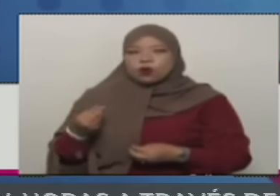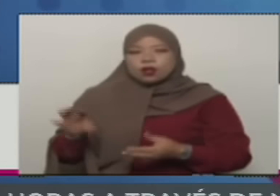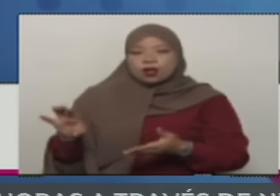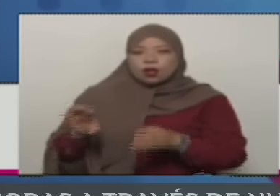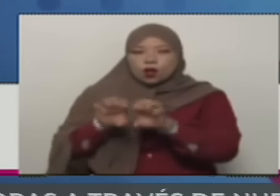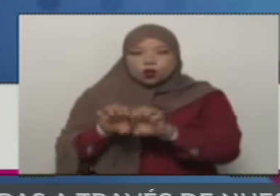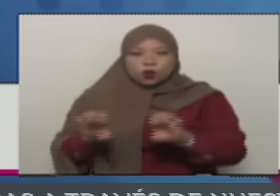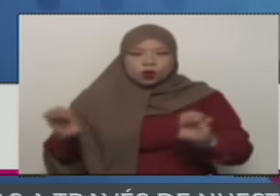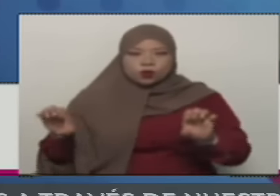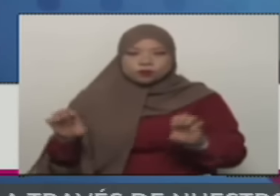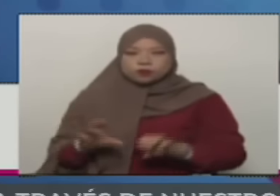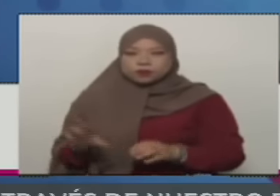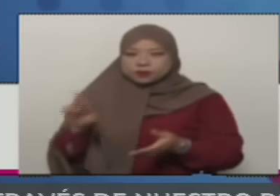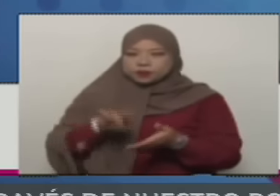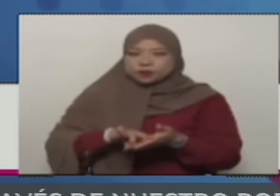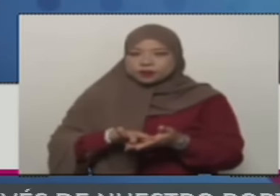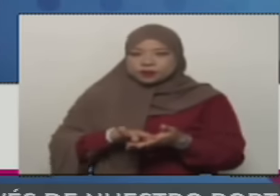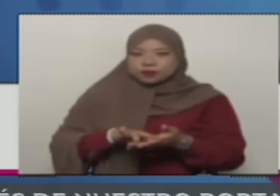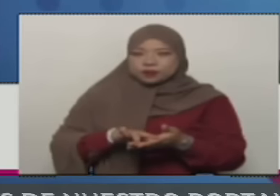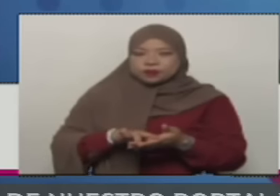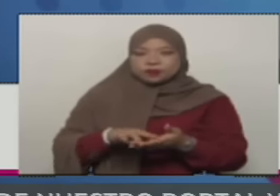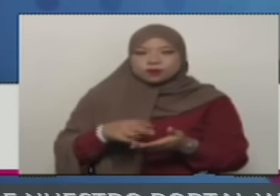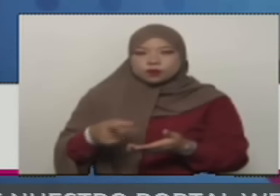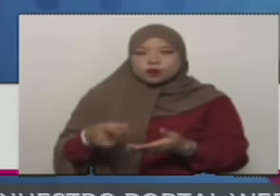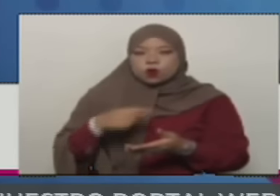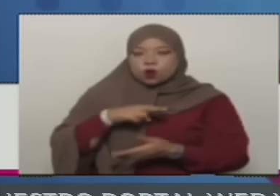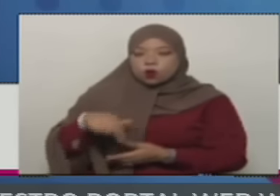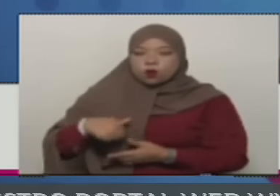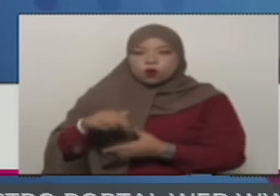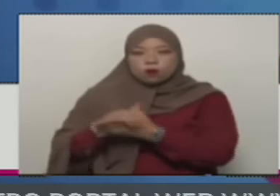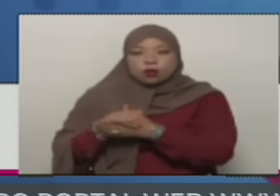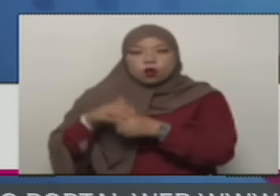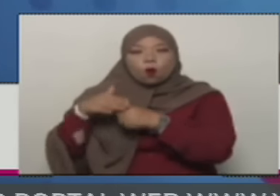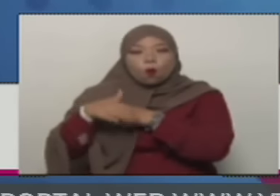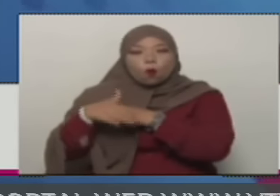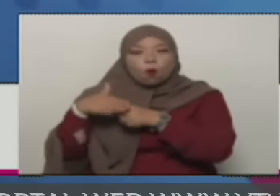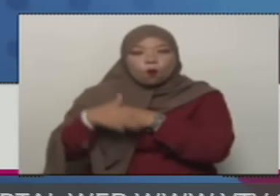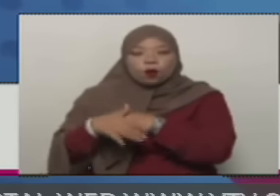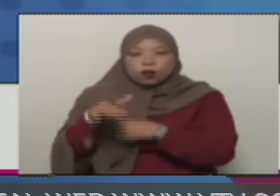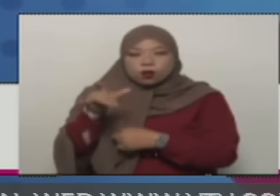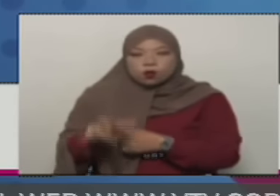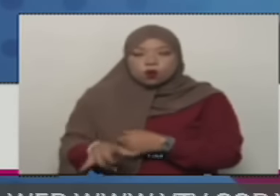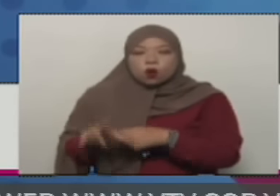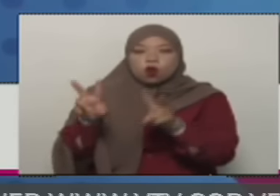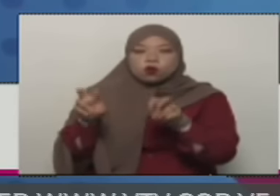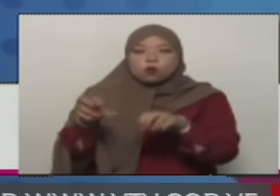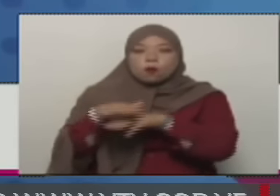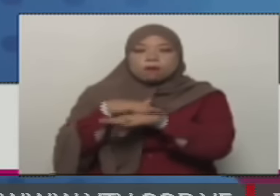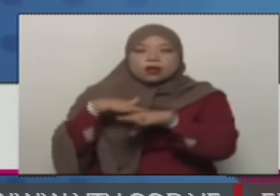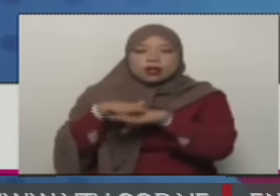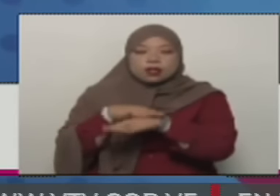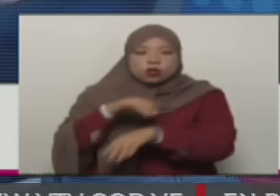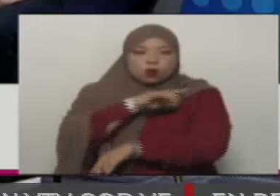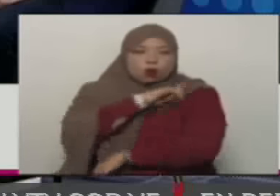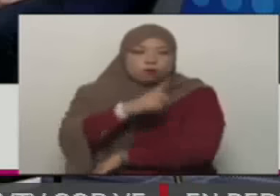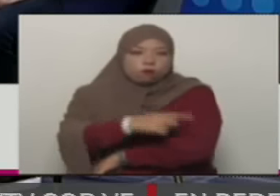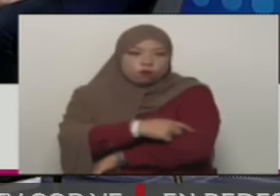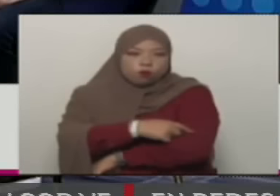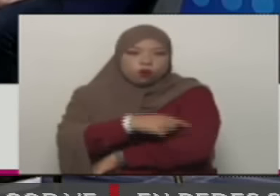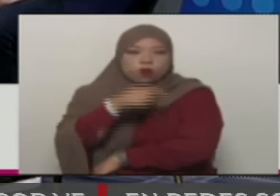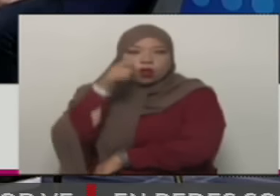Educación. La educación, Héctor Rodríguez, el flamante nuevo ministro del Poder Popular para